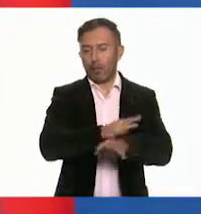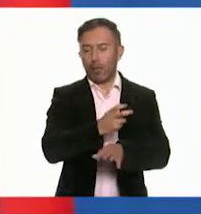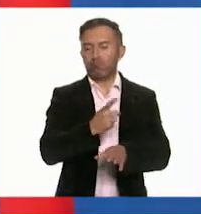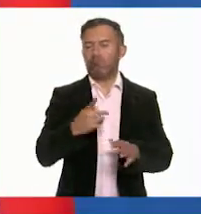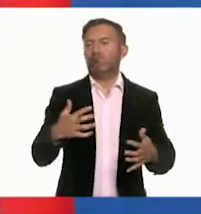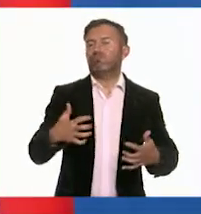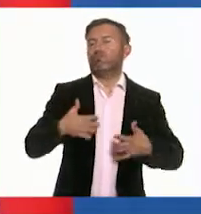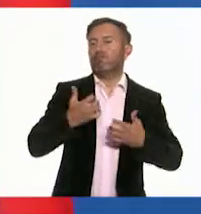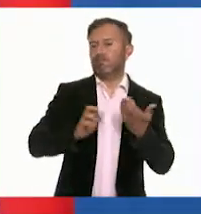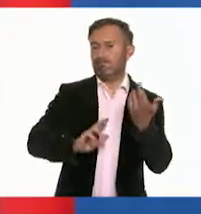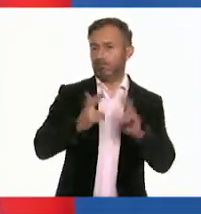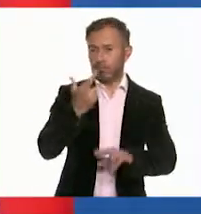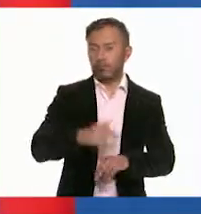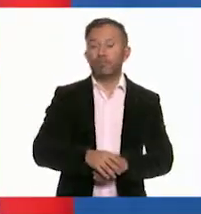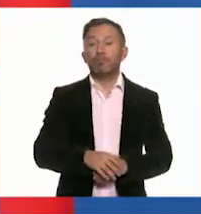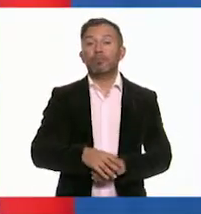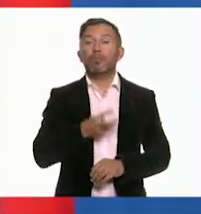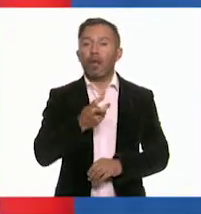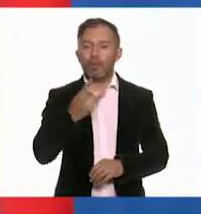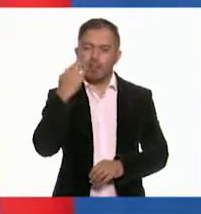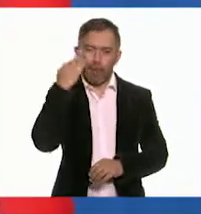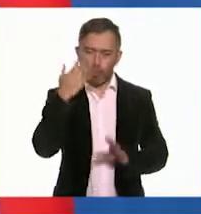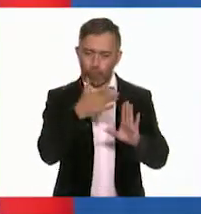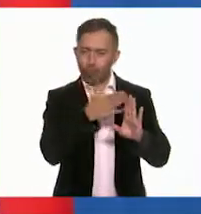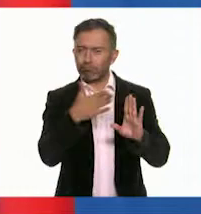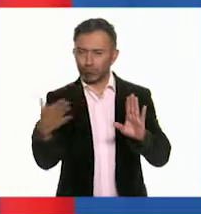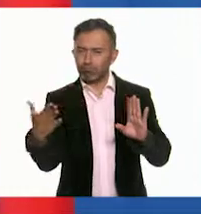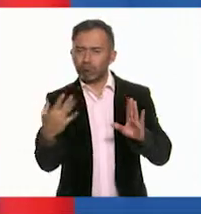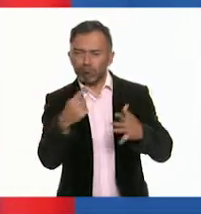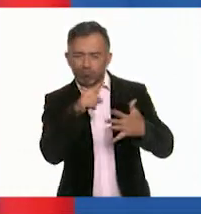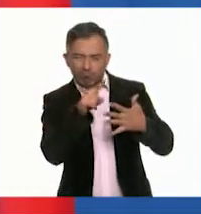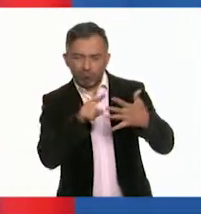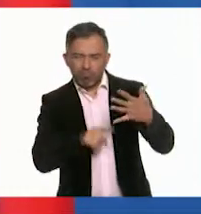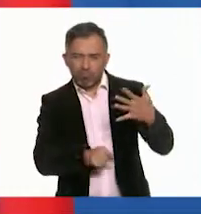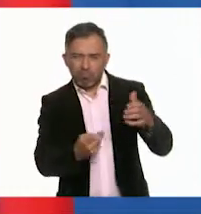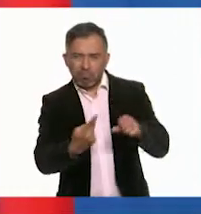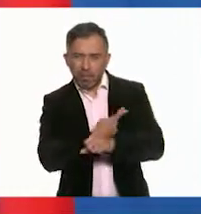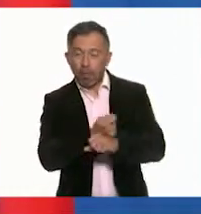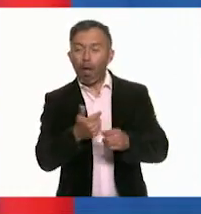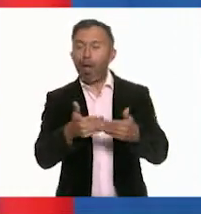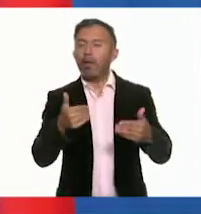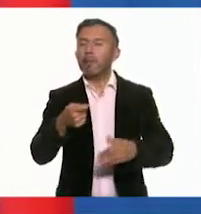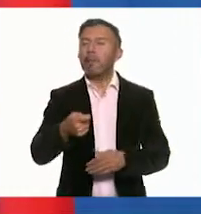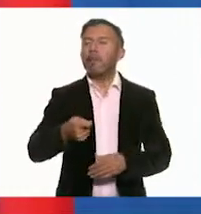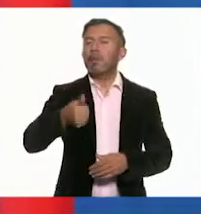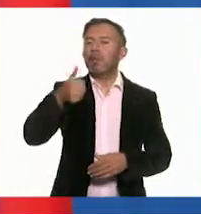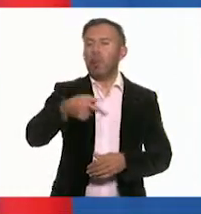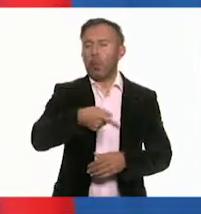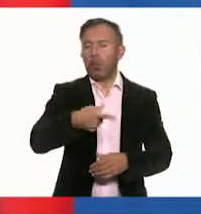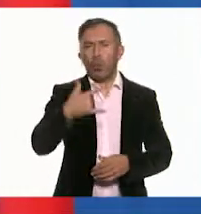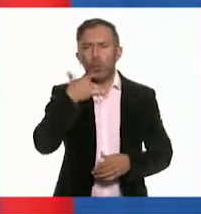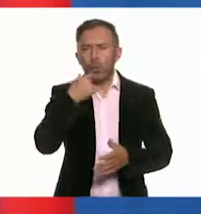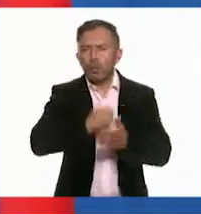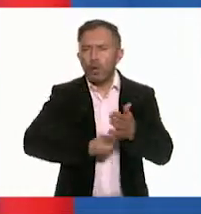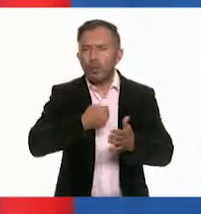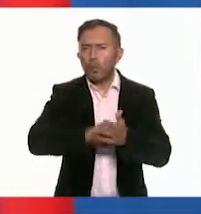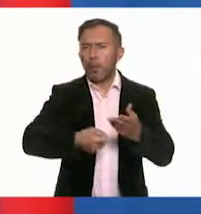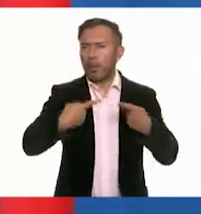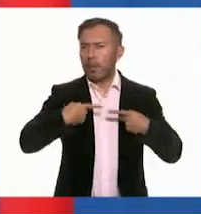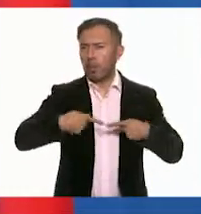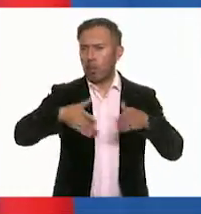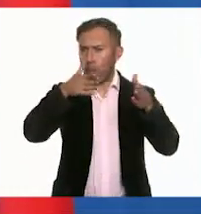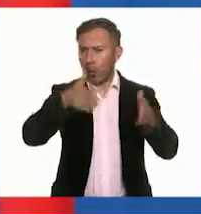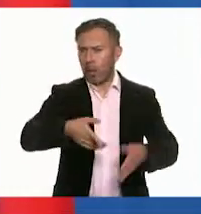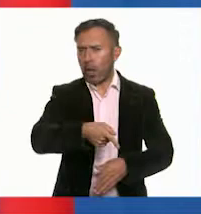las características de esta etapa, debemos conocer sobre uno de los principales personajes de esta lucha, Miguel Hidalgo y